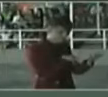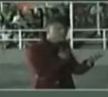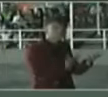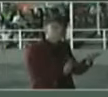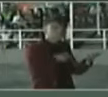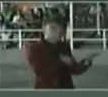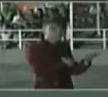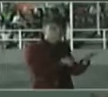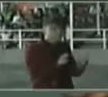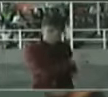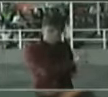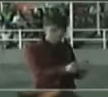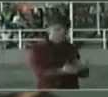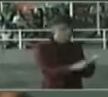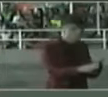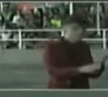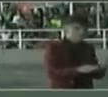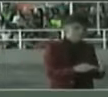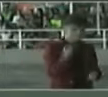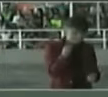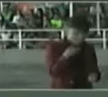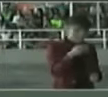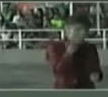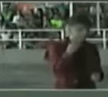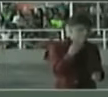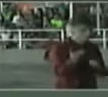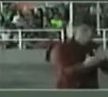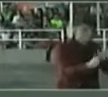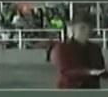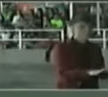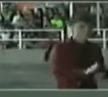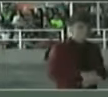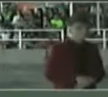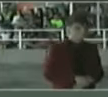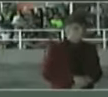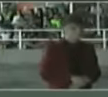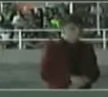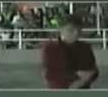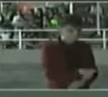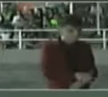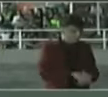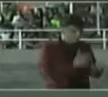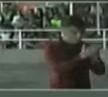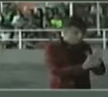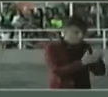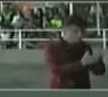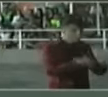Personas han muerto a los 3 o 4 días de haberle sido detectado.